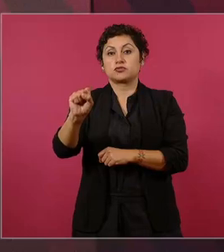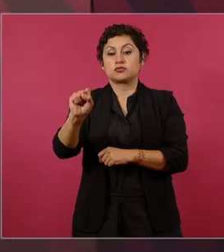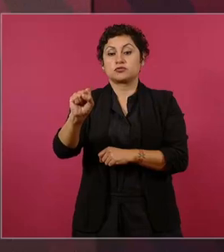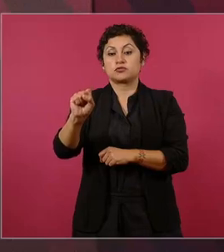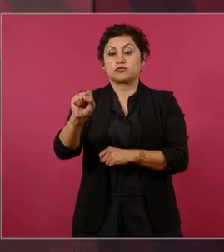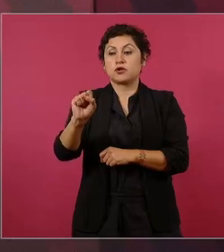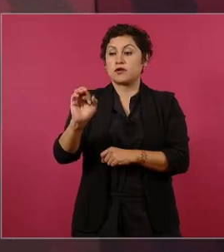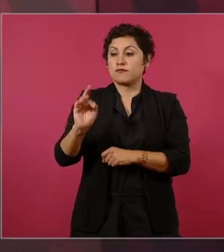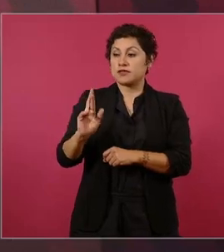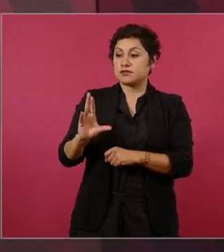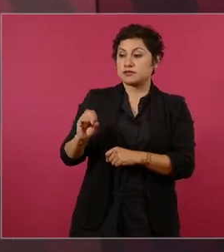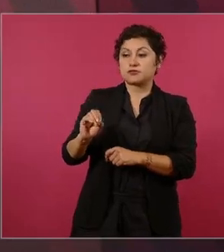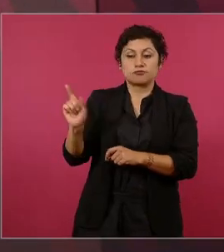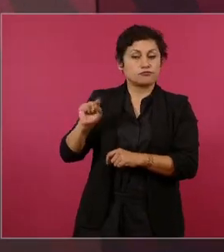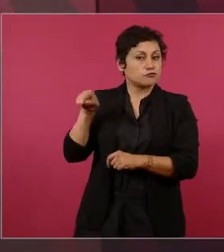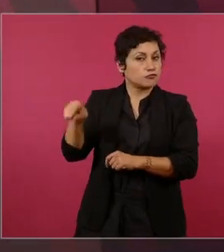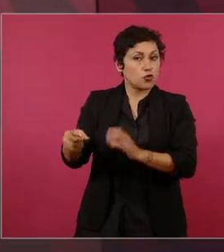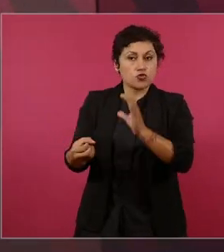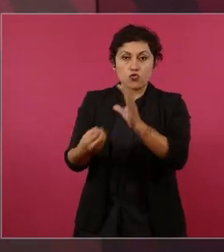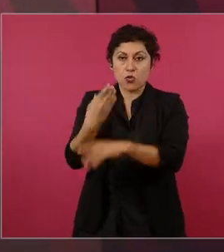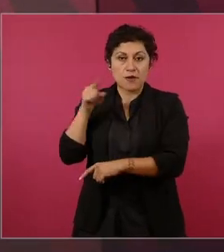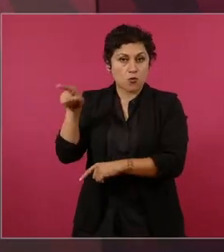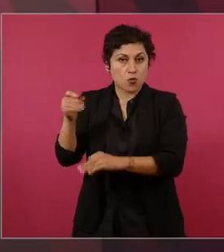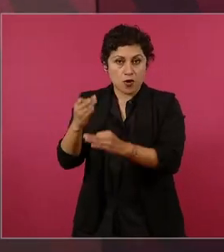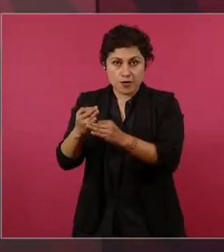No, es el nuevo, el anterior,